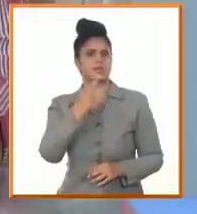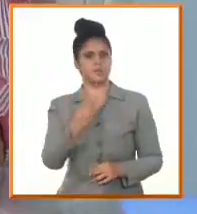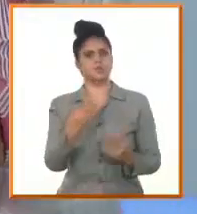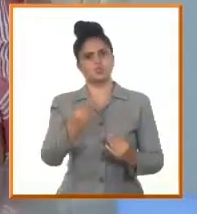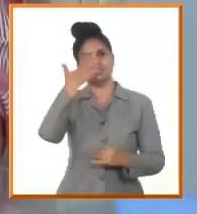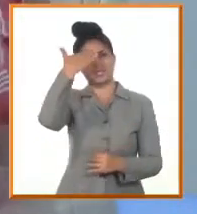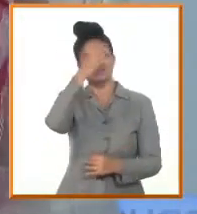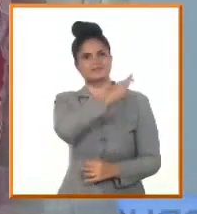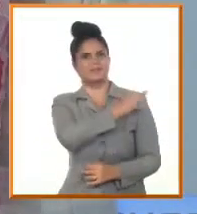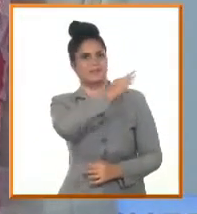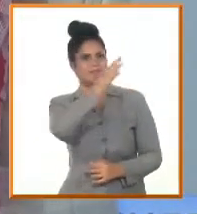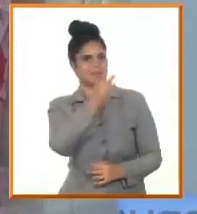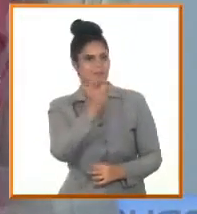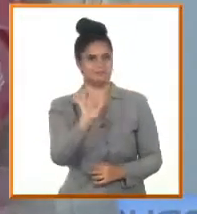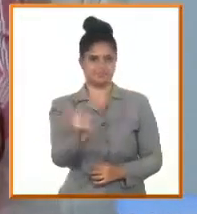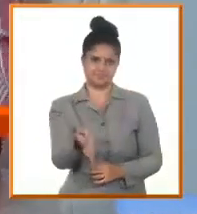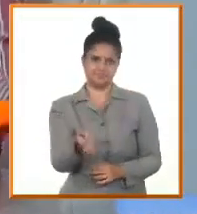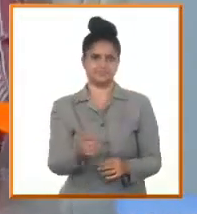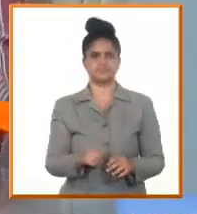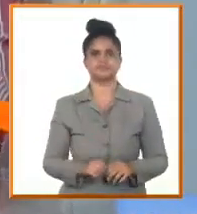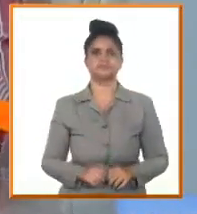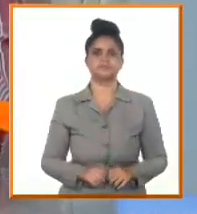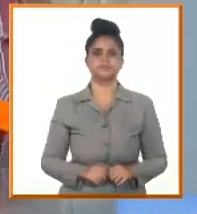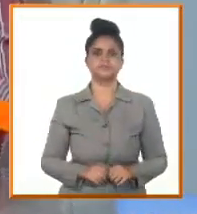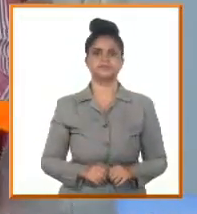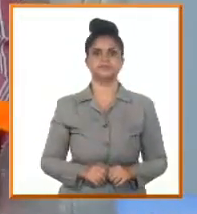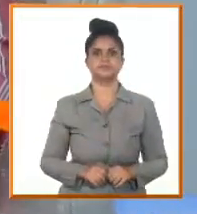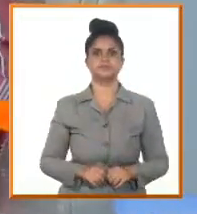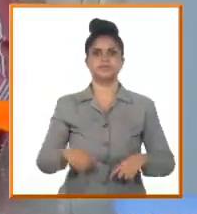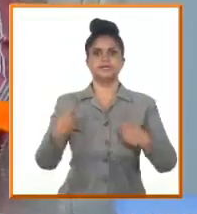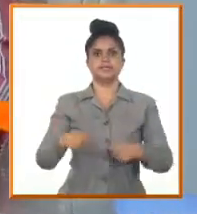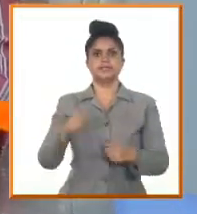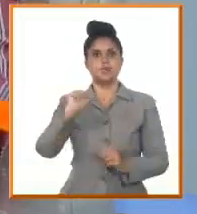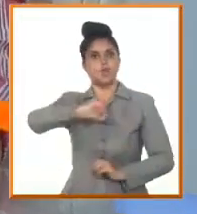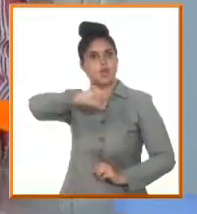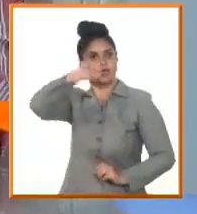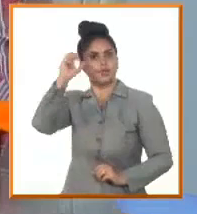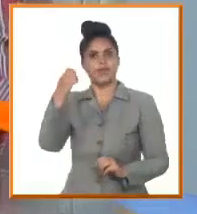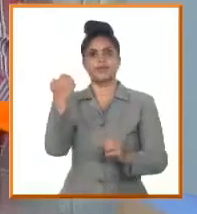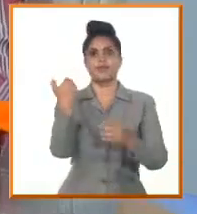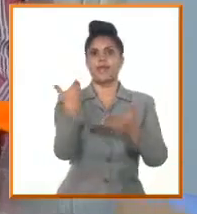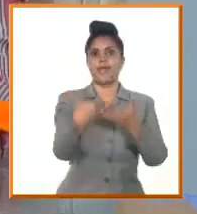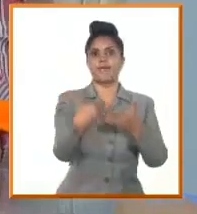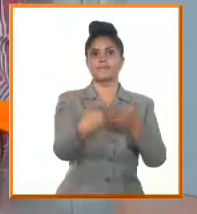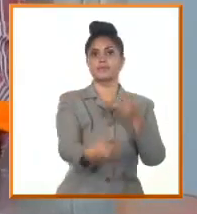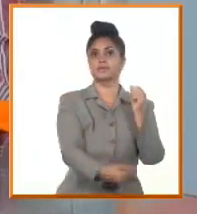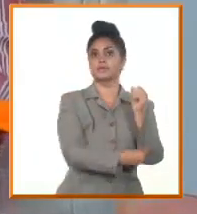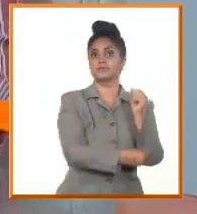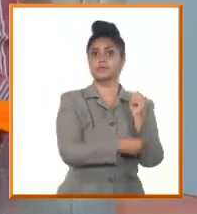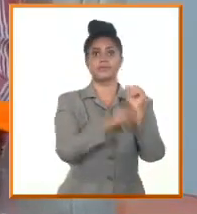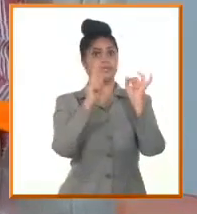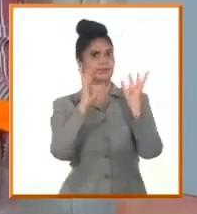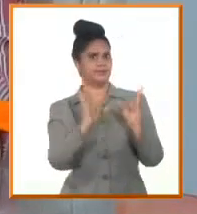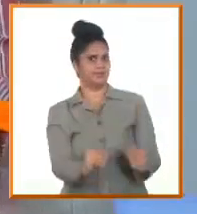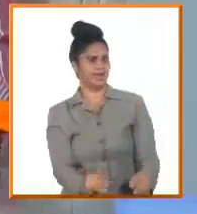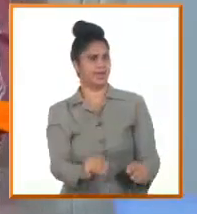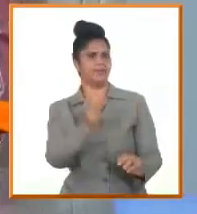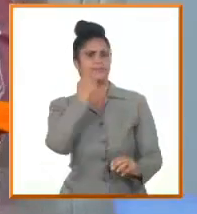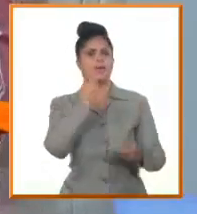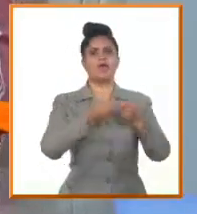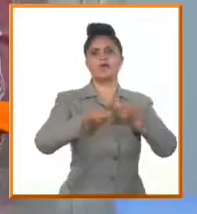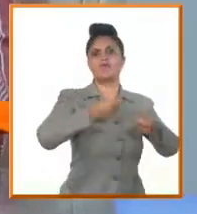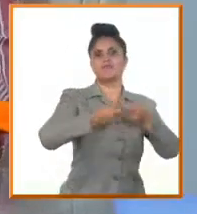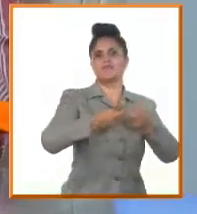Bueno en realidad debemos lograr que la empresa incremente sus resultados tenga mejores resultados mayores exportación